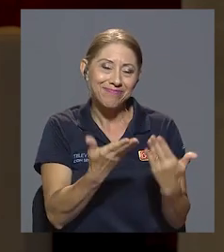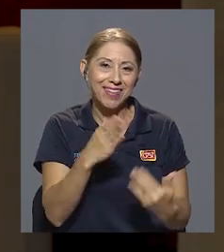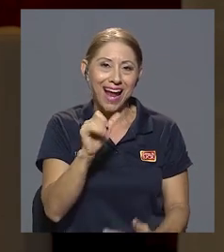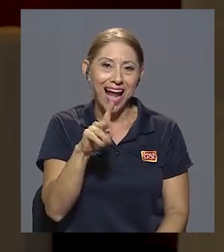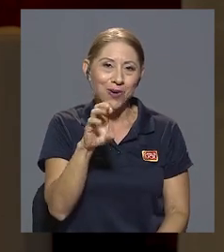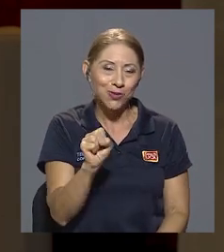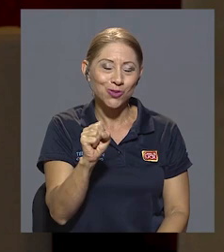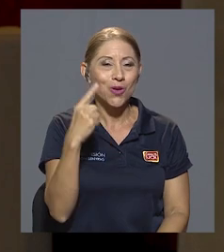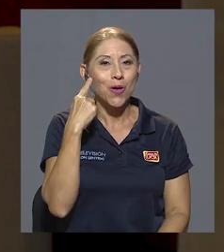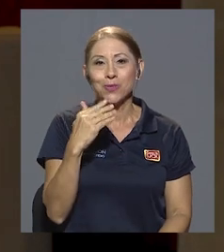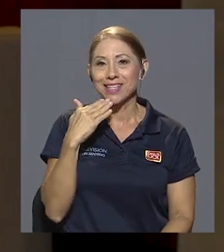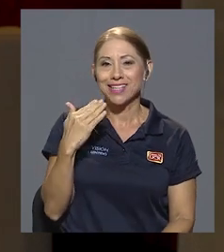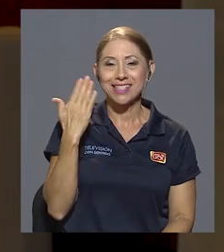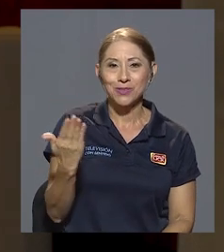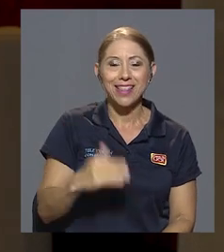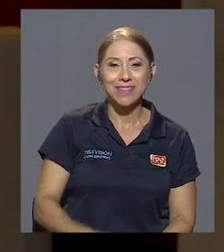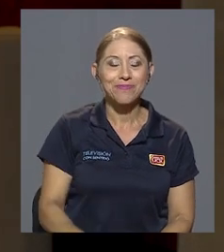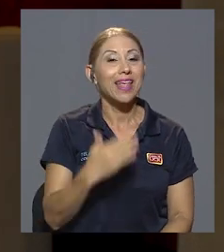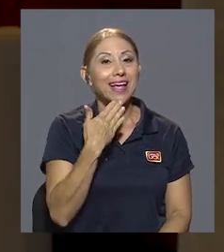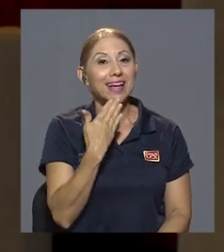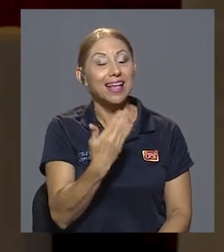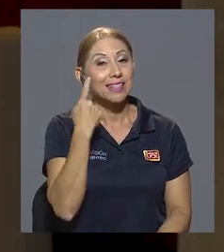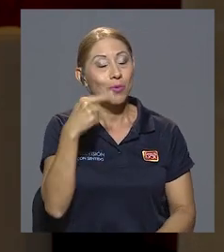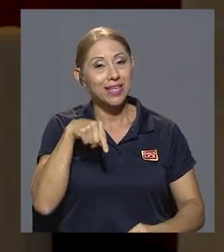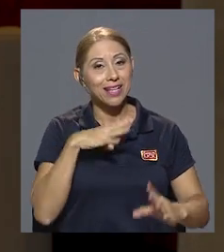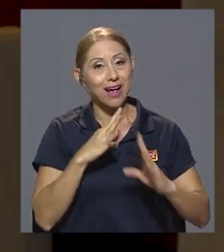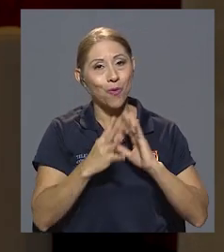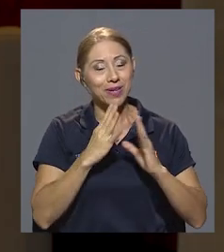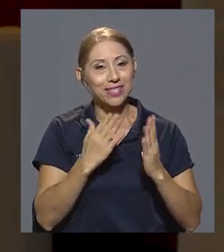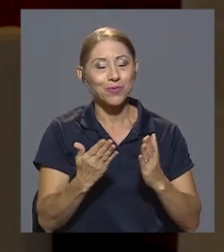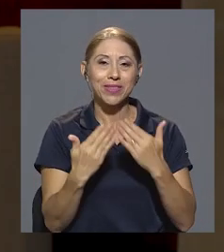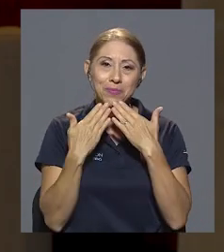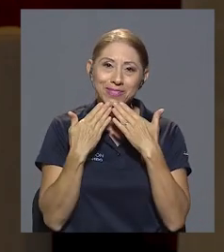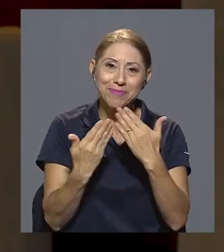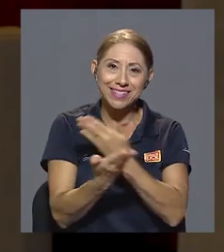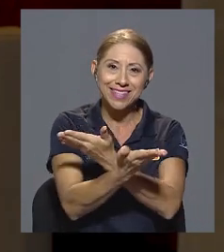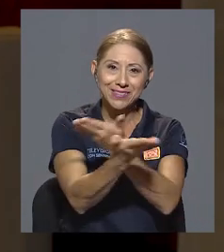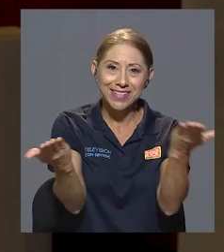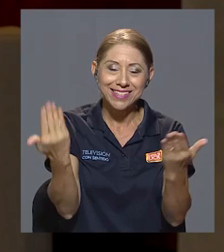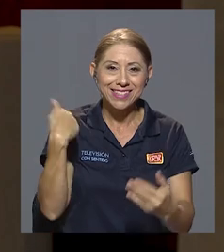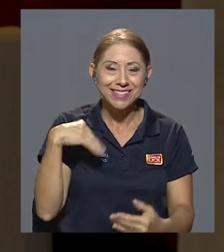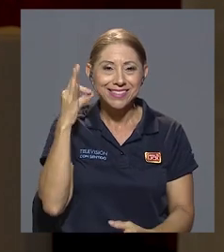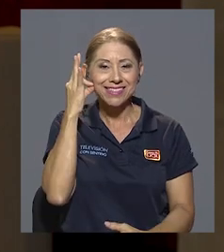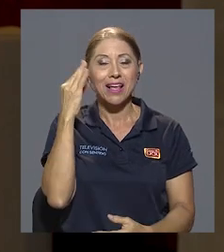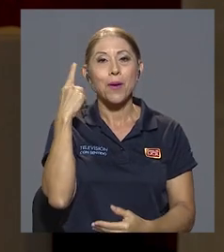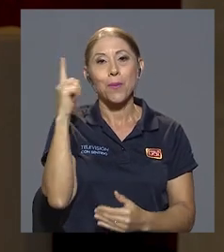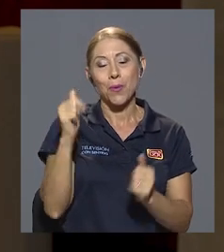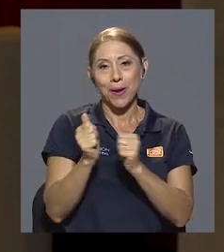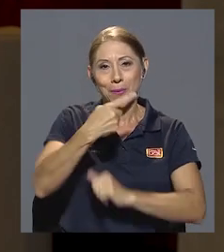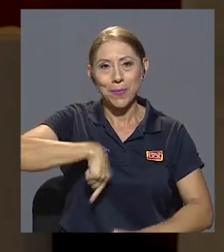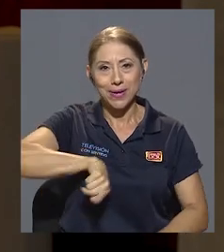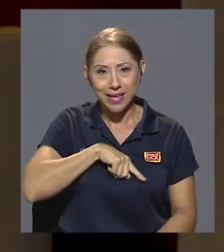gracias carlos productor 4 por ésta por esta conversación y muchísimas gracias a ustedes señoras y señores por